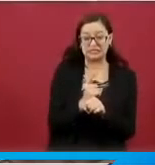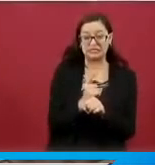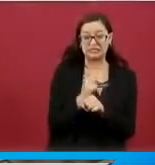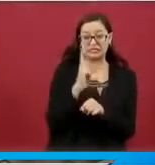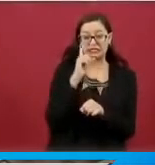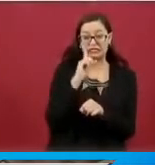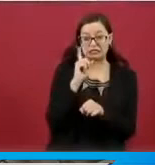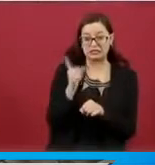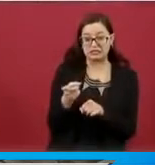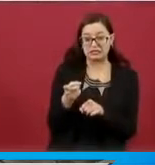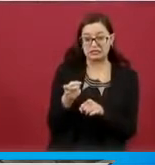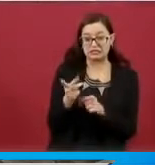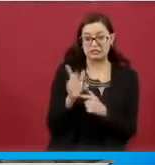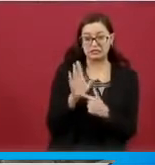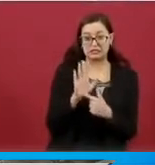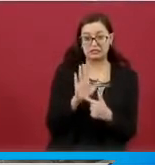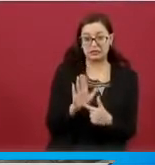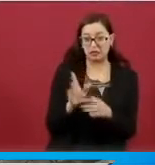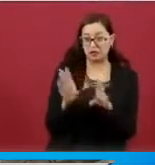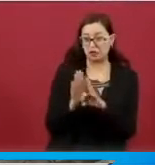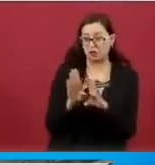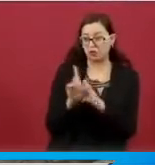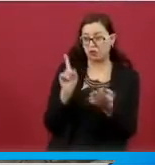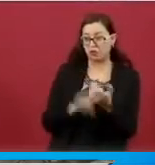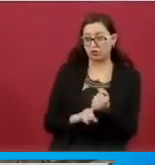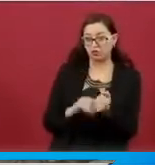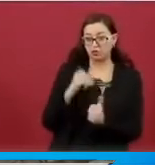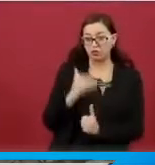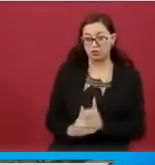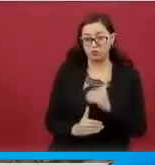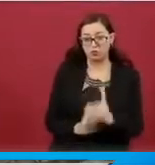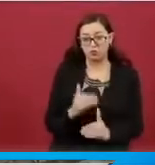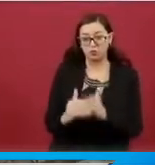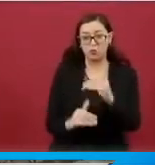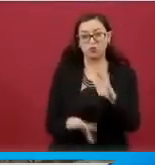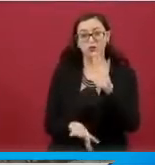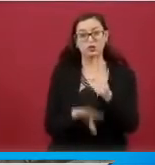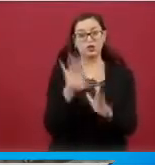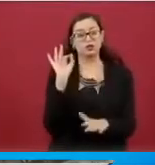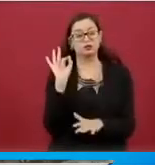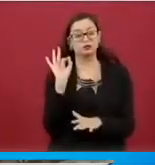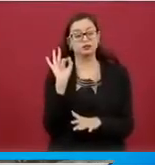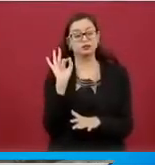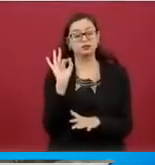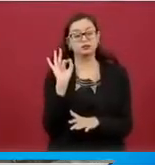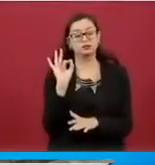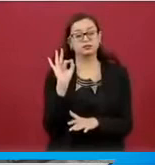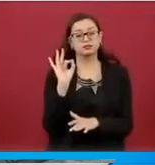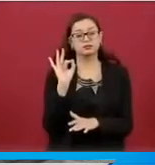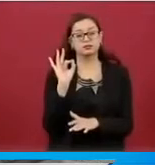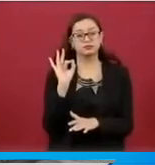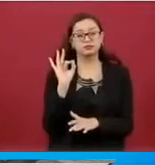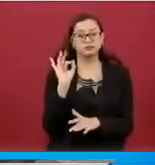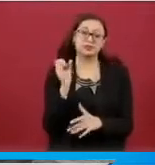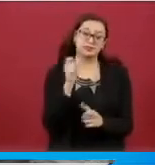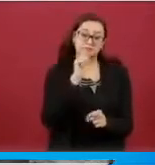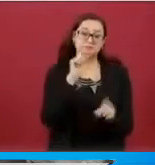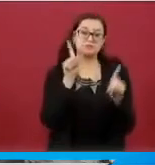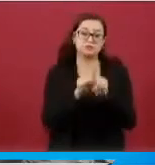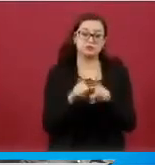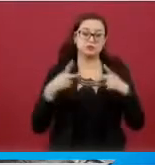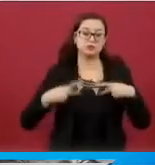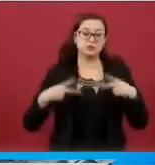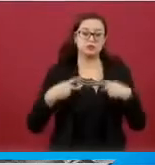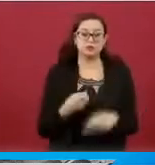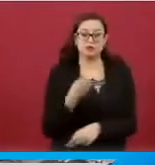Olamendi, abogada que ha promovido el mejoramiento de la calidad de vida de las mujeres en México y en el extranjero. Y la doctora Nadine Gassman,